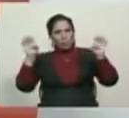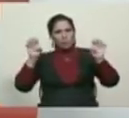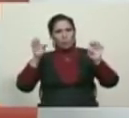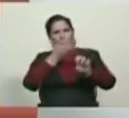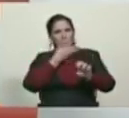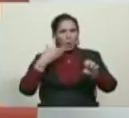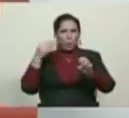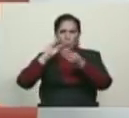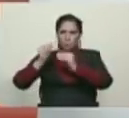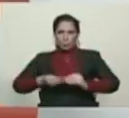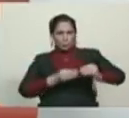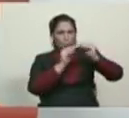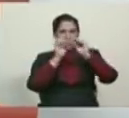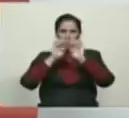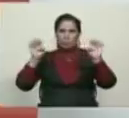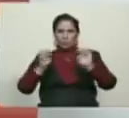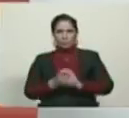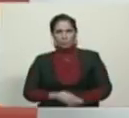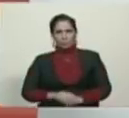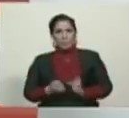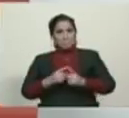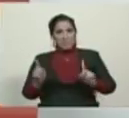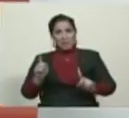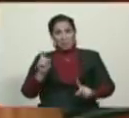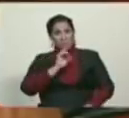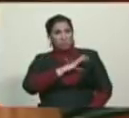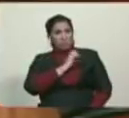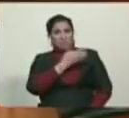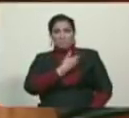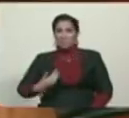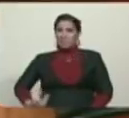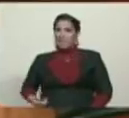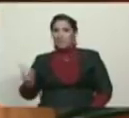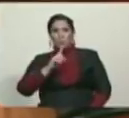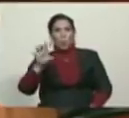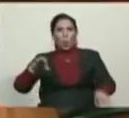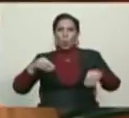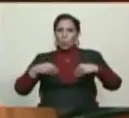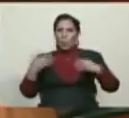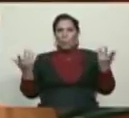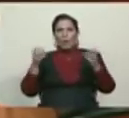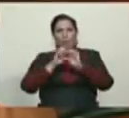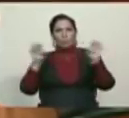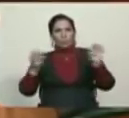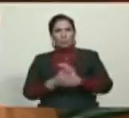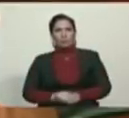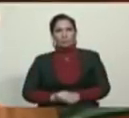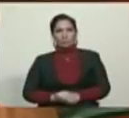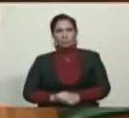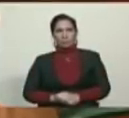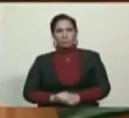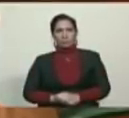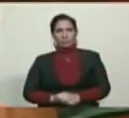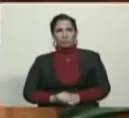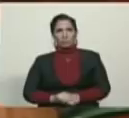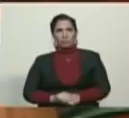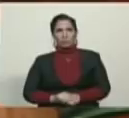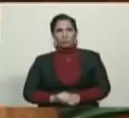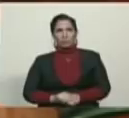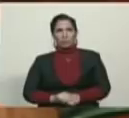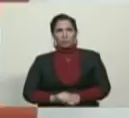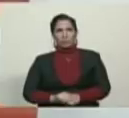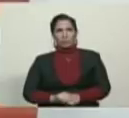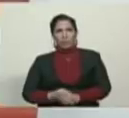Es que Piñera se ocupe de la educación. Hasta las academias militares son pagas